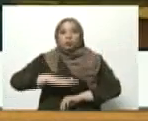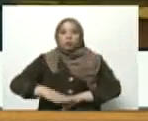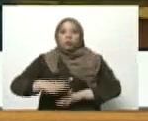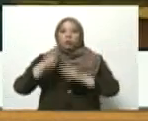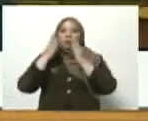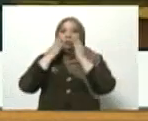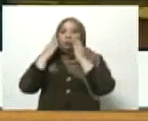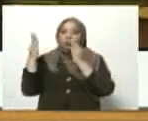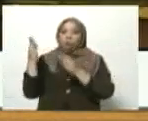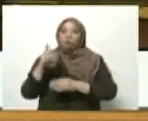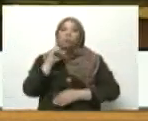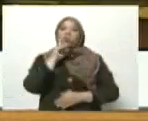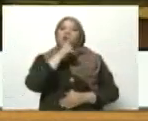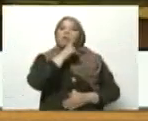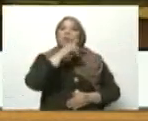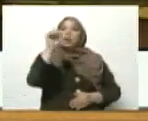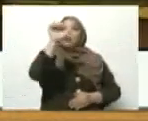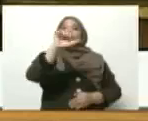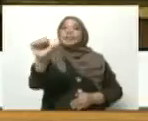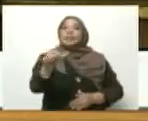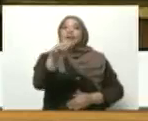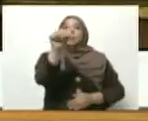Samuel Moncada.